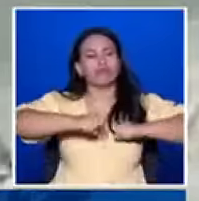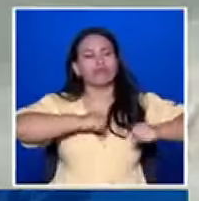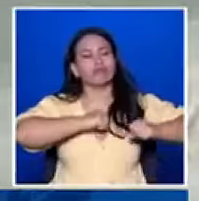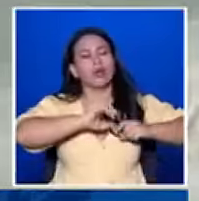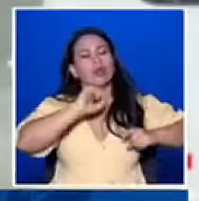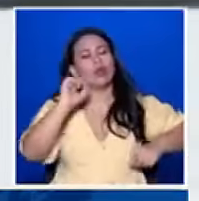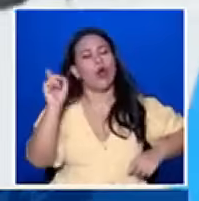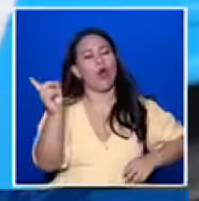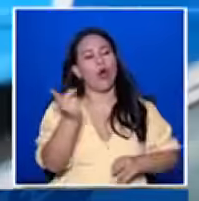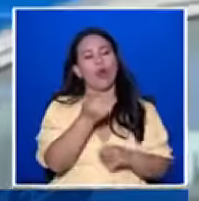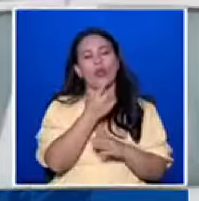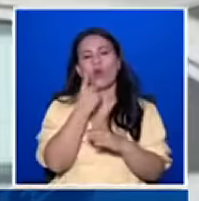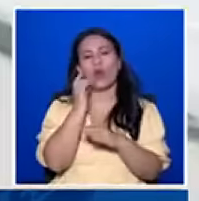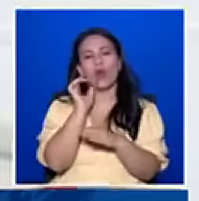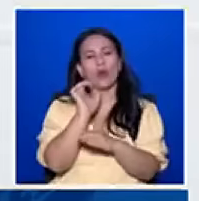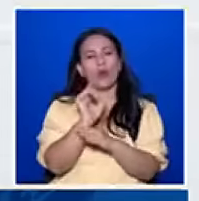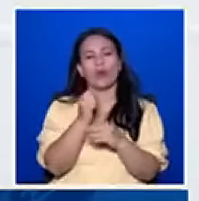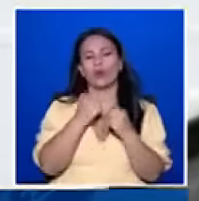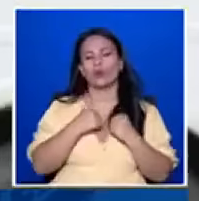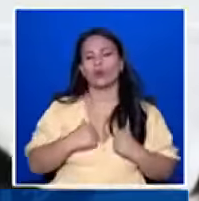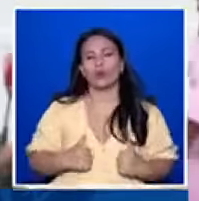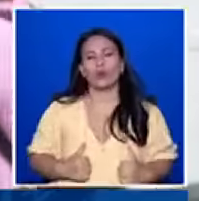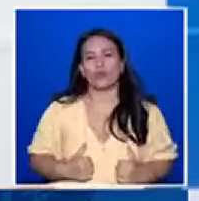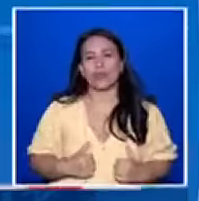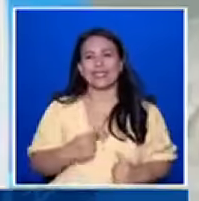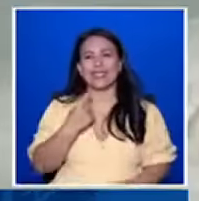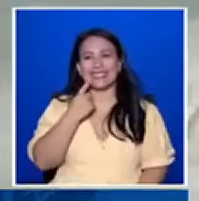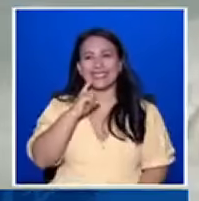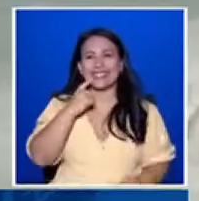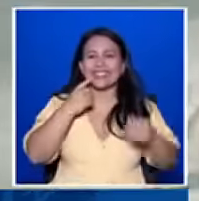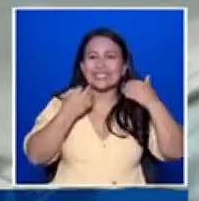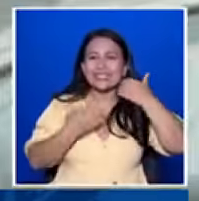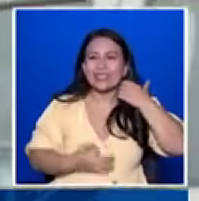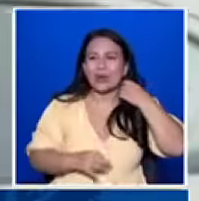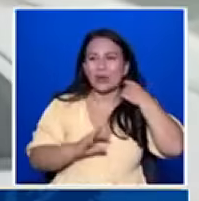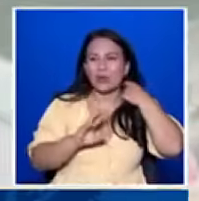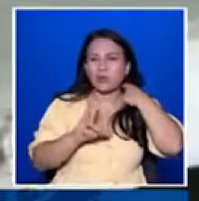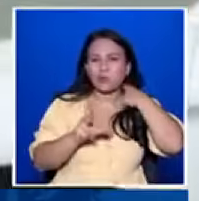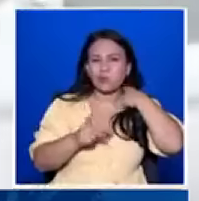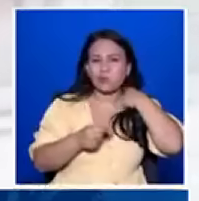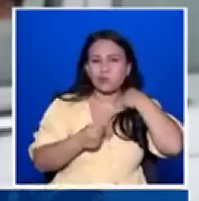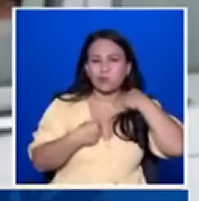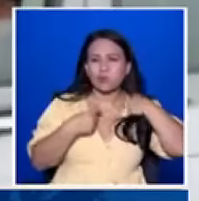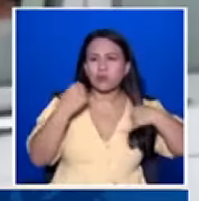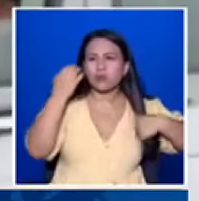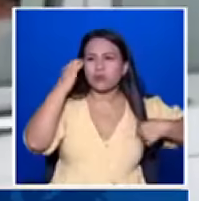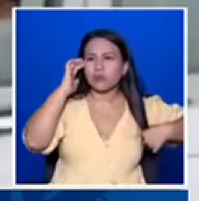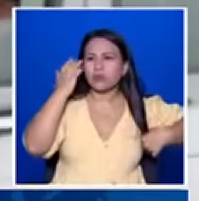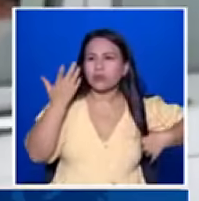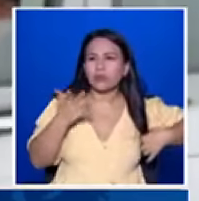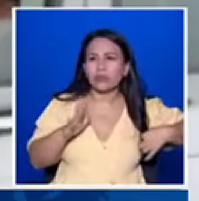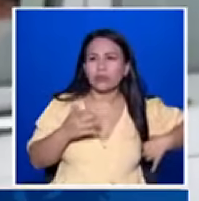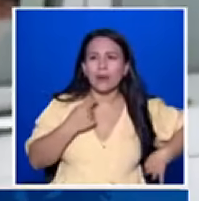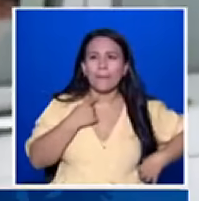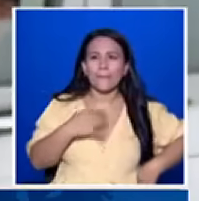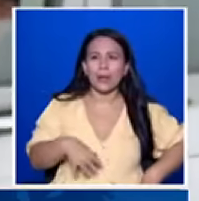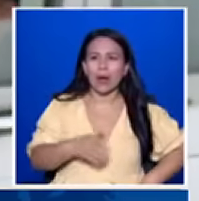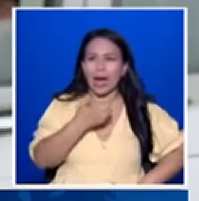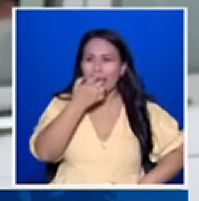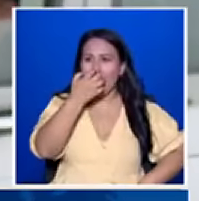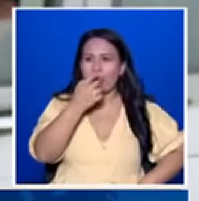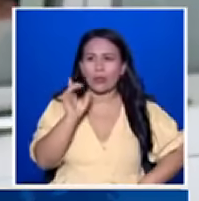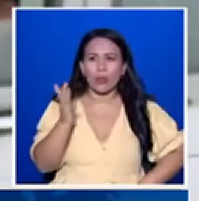A nivel país está muy seria la delincuencia, la inseguridad. No hemos tenido pérdida de radios, no tenemos